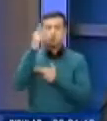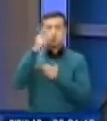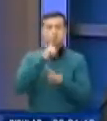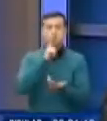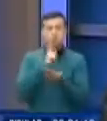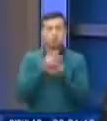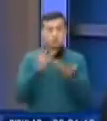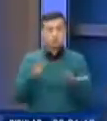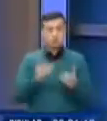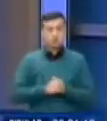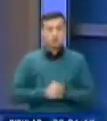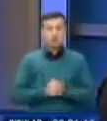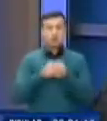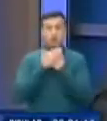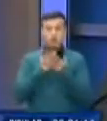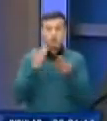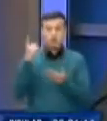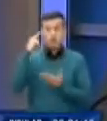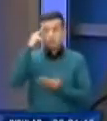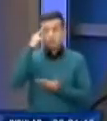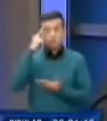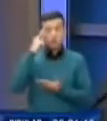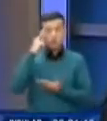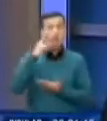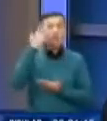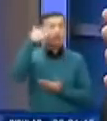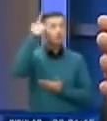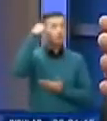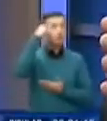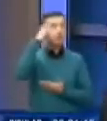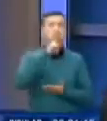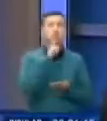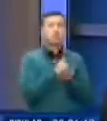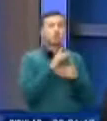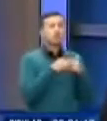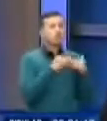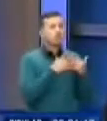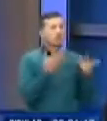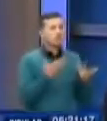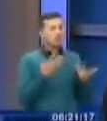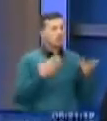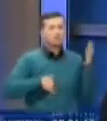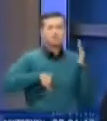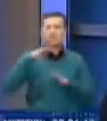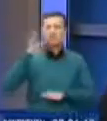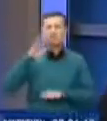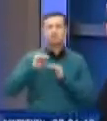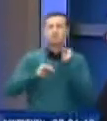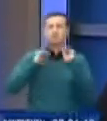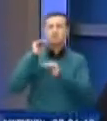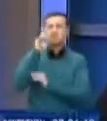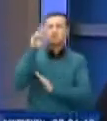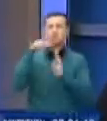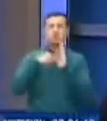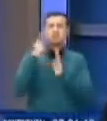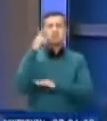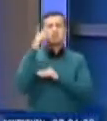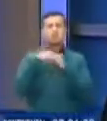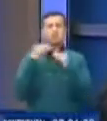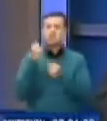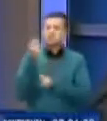es decir estos gobiernos del viejo país solamente en dólares nosotros hemos estamos llegando a 2 mil millones de